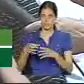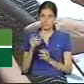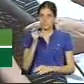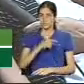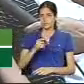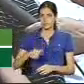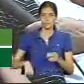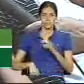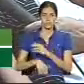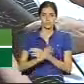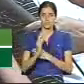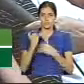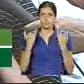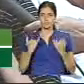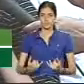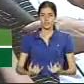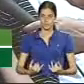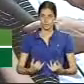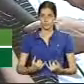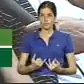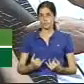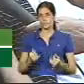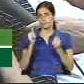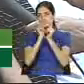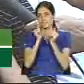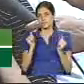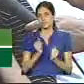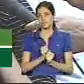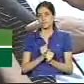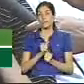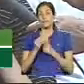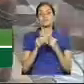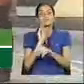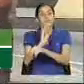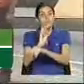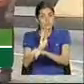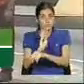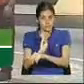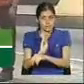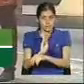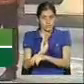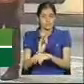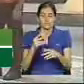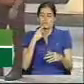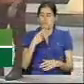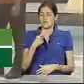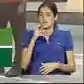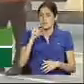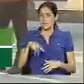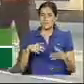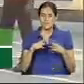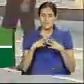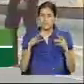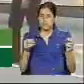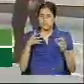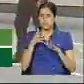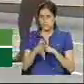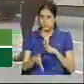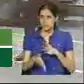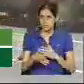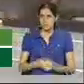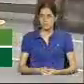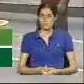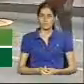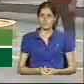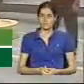están saliendo en este momento de Anzoátegui y del oriente del país, que lo hagan con prudencia, tomando en cuenta todo lo que ha